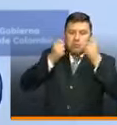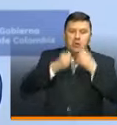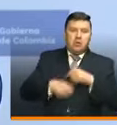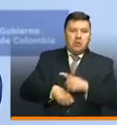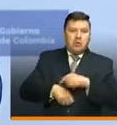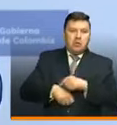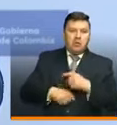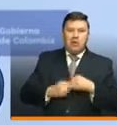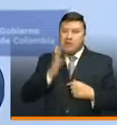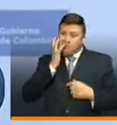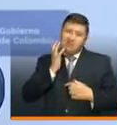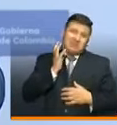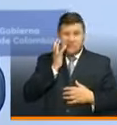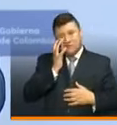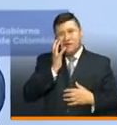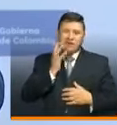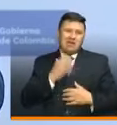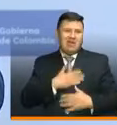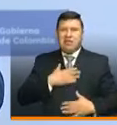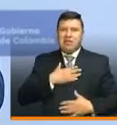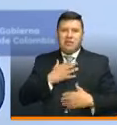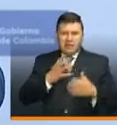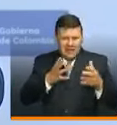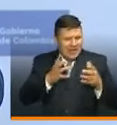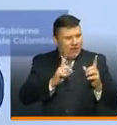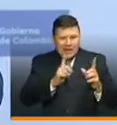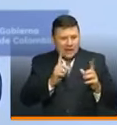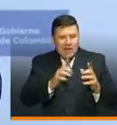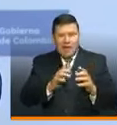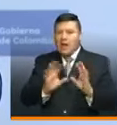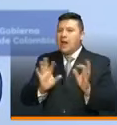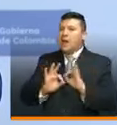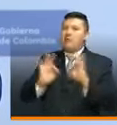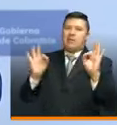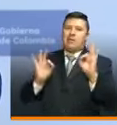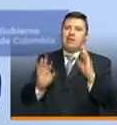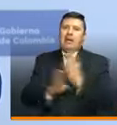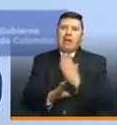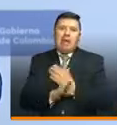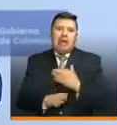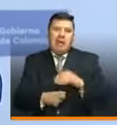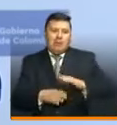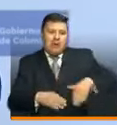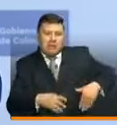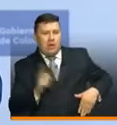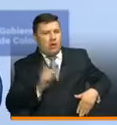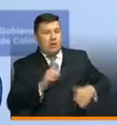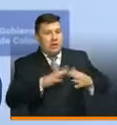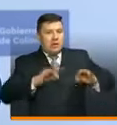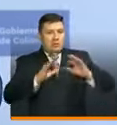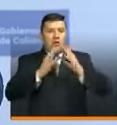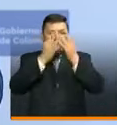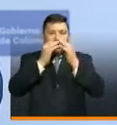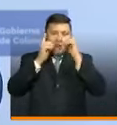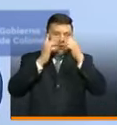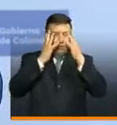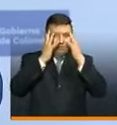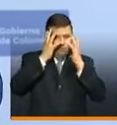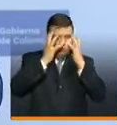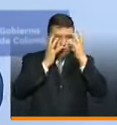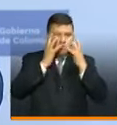es incómodo, va a haber una invitación a retirarlo y, por lo tanto, a exponernos más. Entonces, la ergonomía es absolutamente importante. El